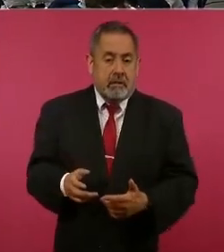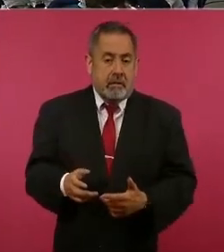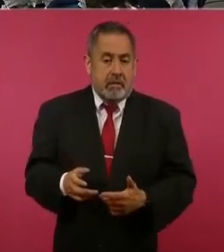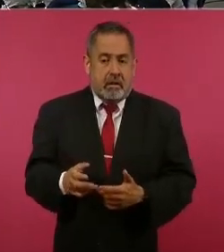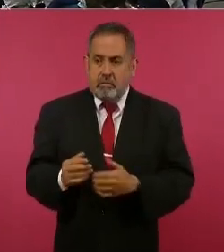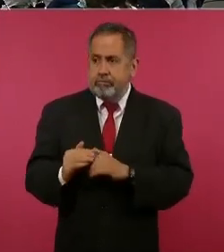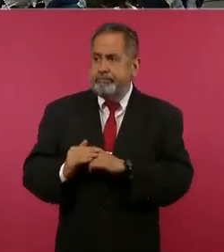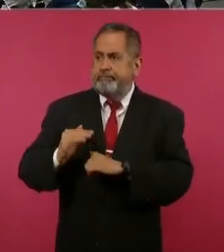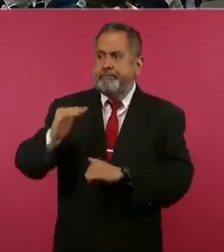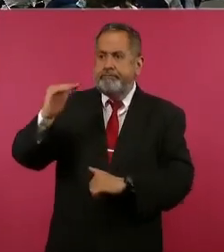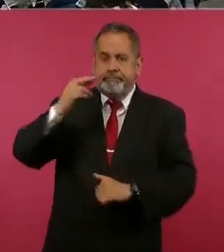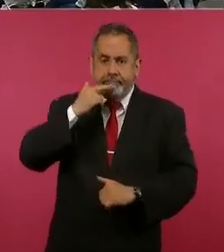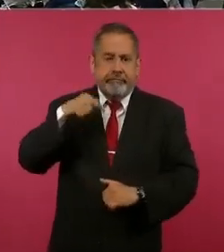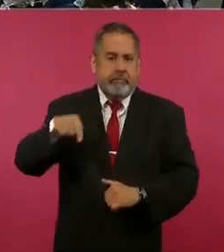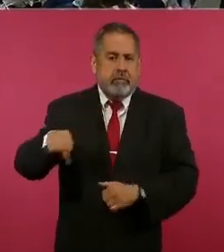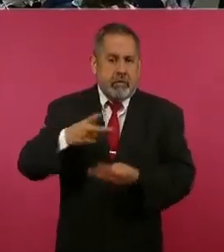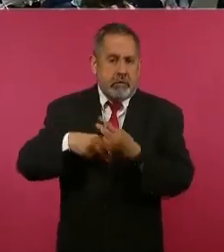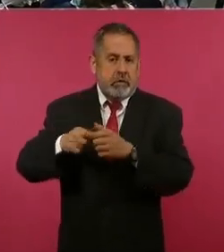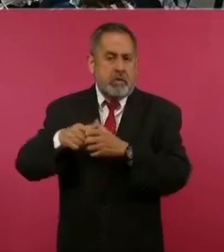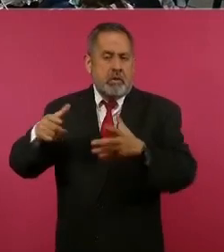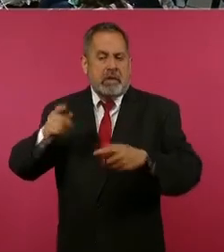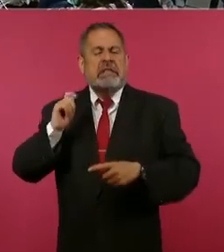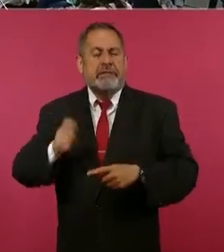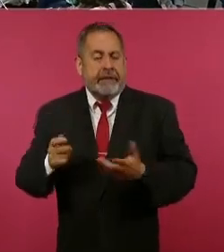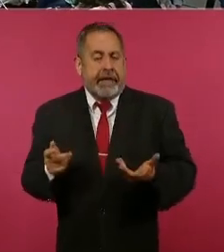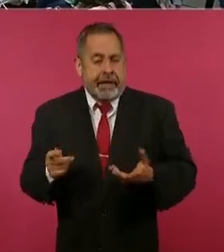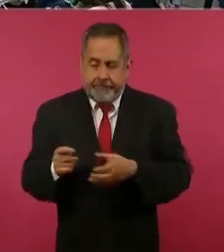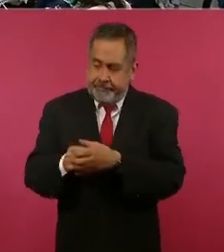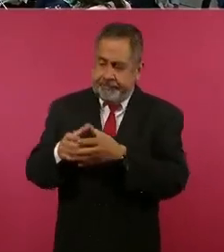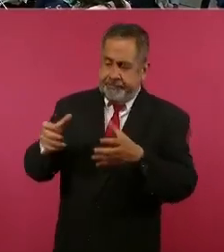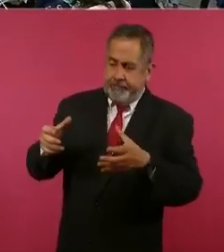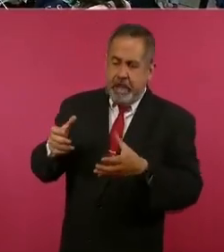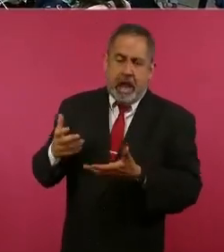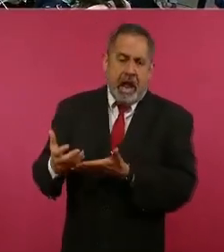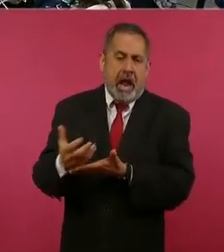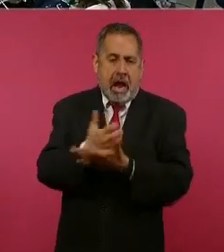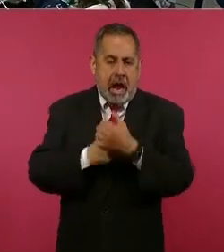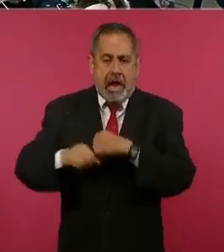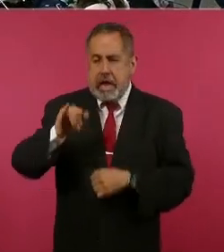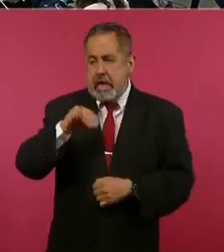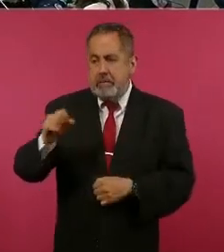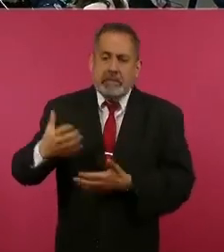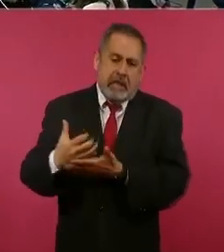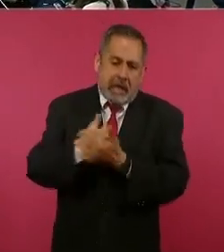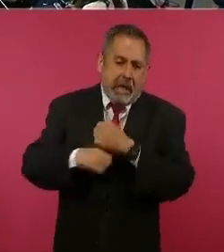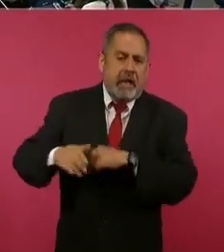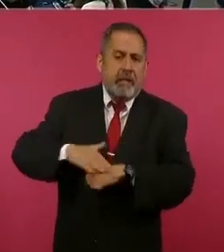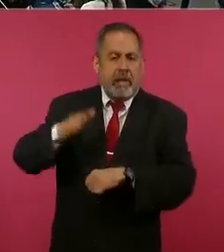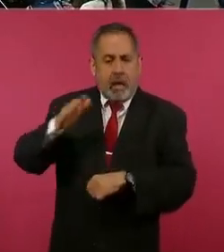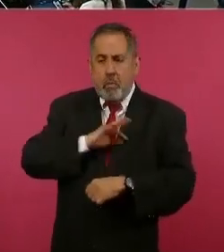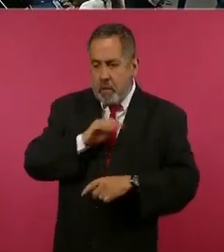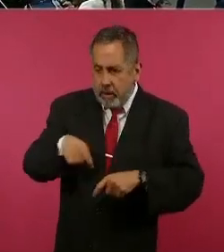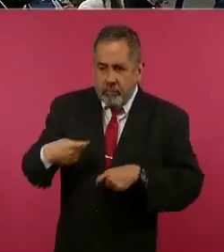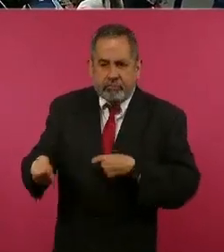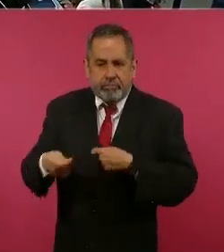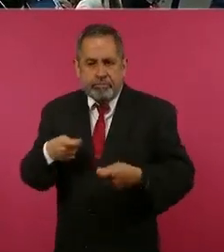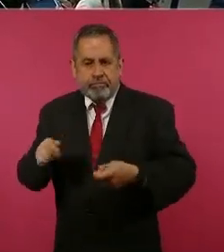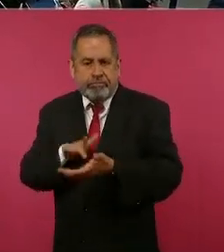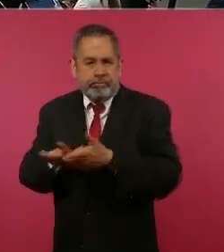ha crecido. ¿Y qué significa eso? Pues que reciben más el seguro y tiene posibilidad